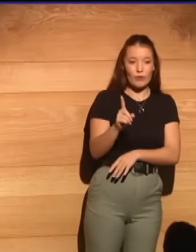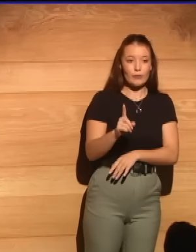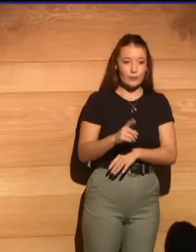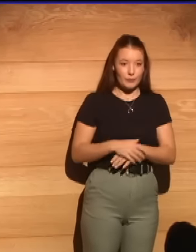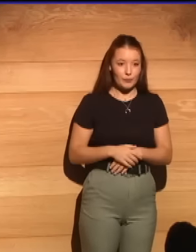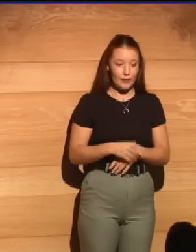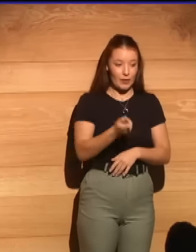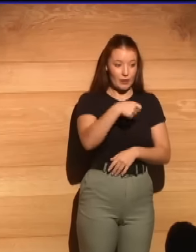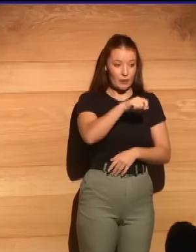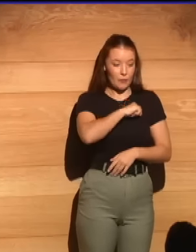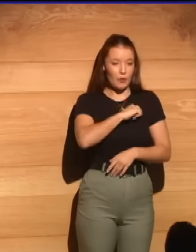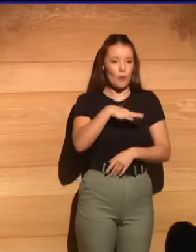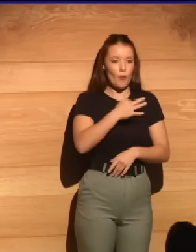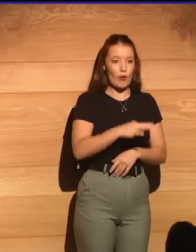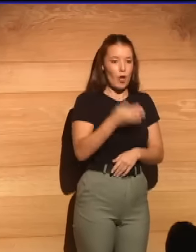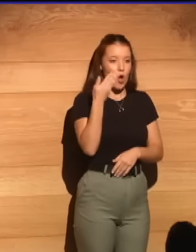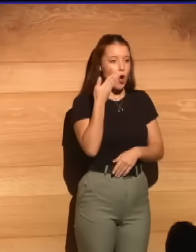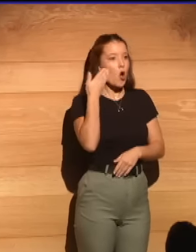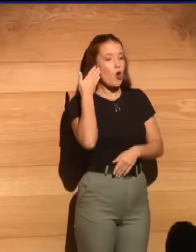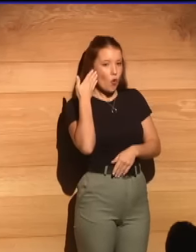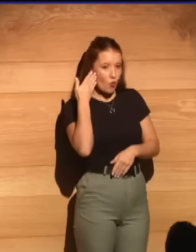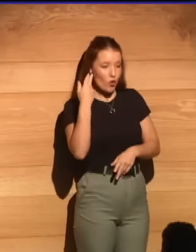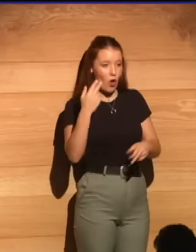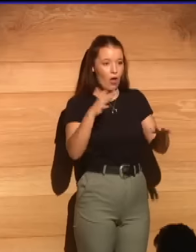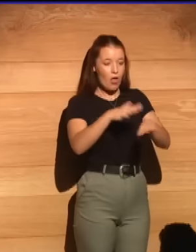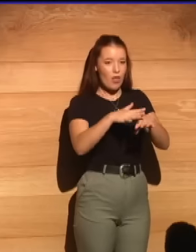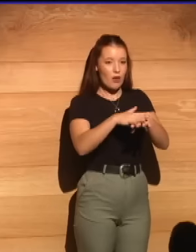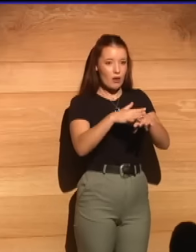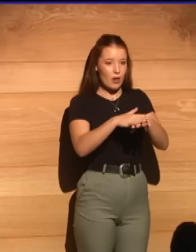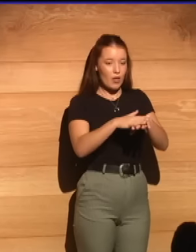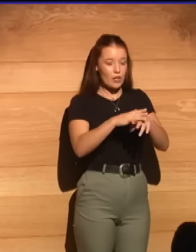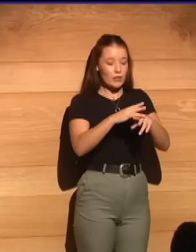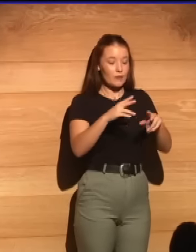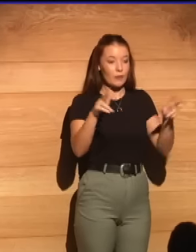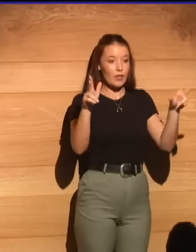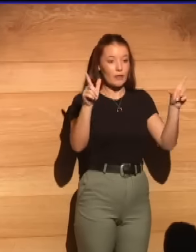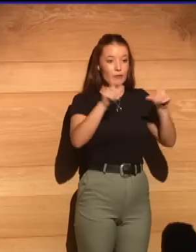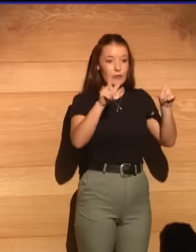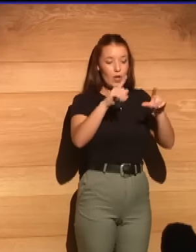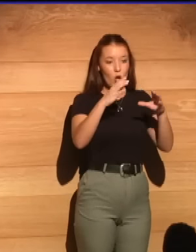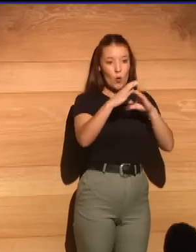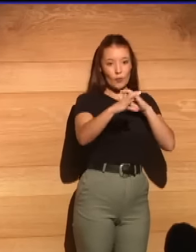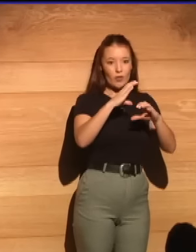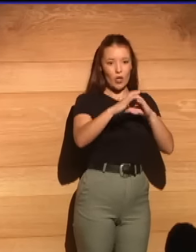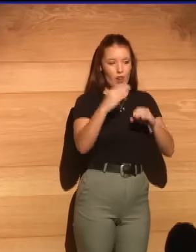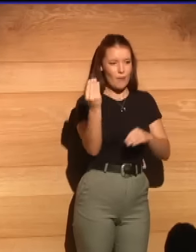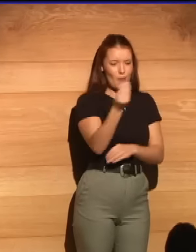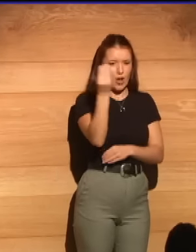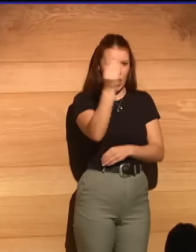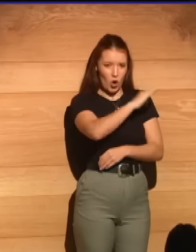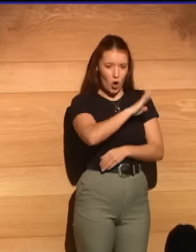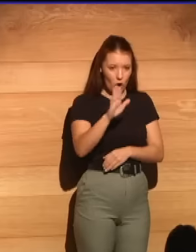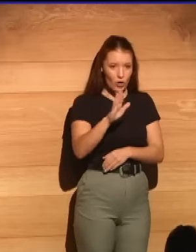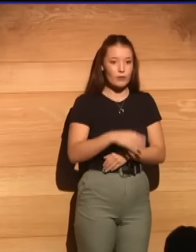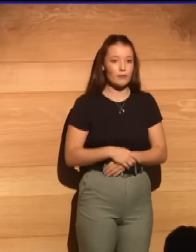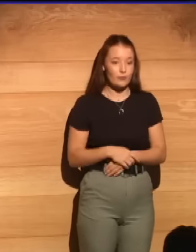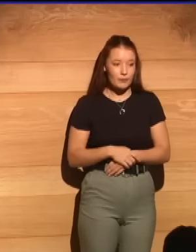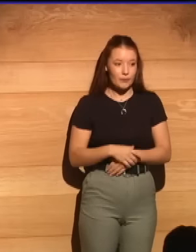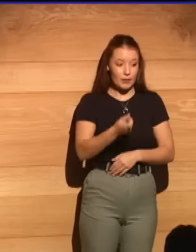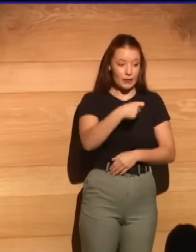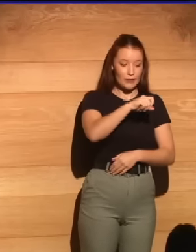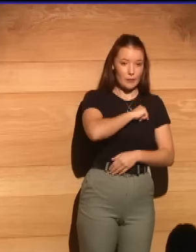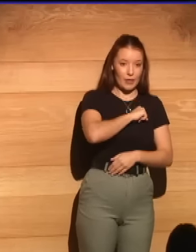de que sus redes de telecomunicaciones han sido las mejores del mundo y, como digo yo, el único país del mundo donde no ha caído